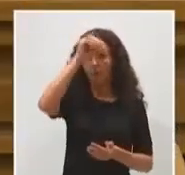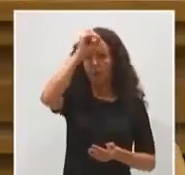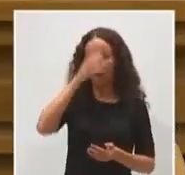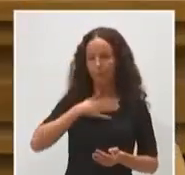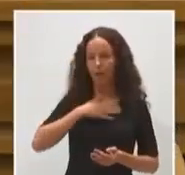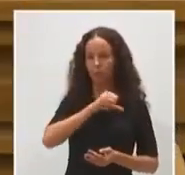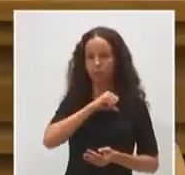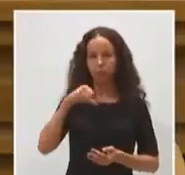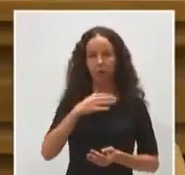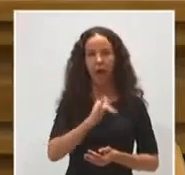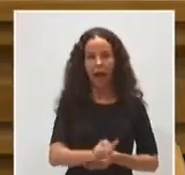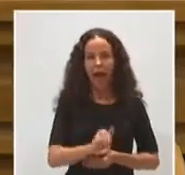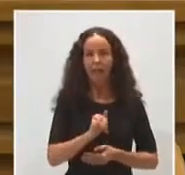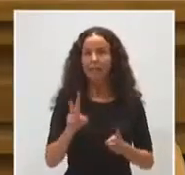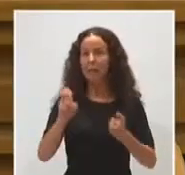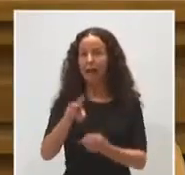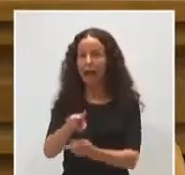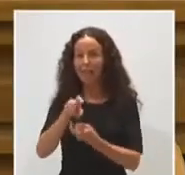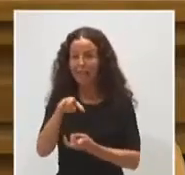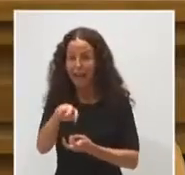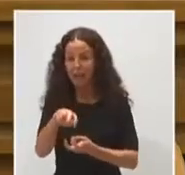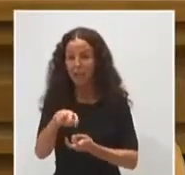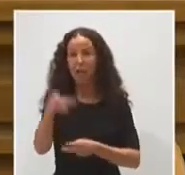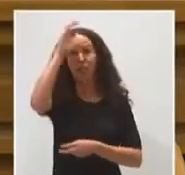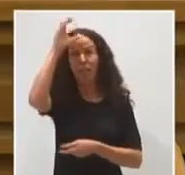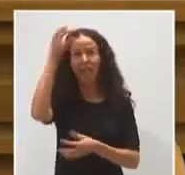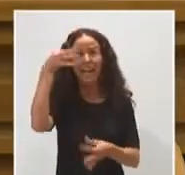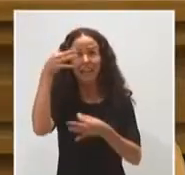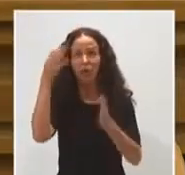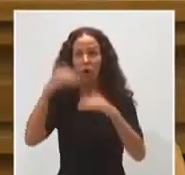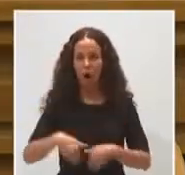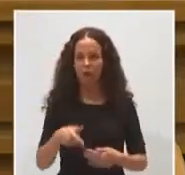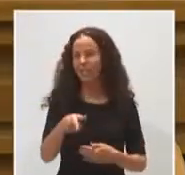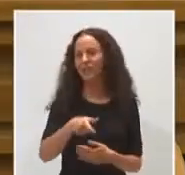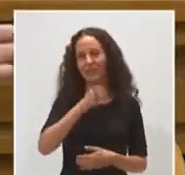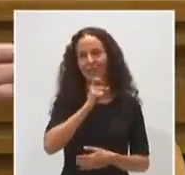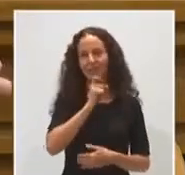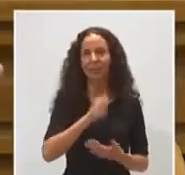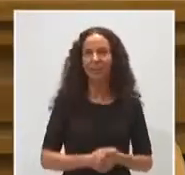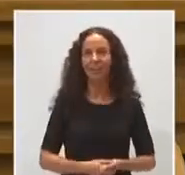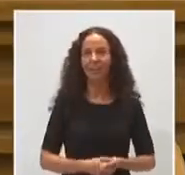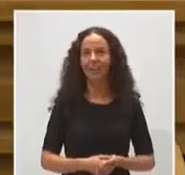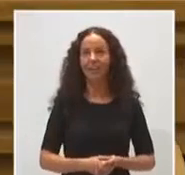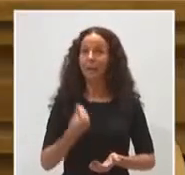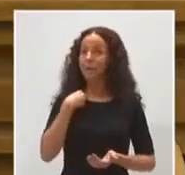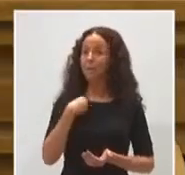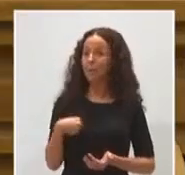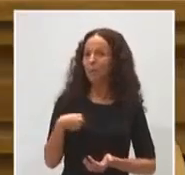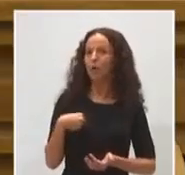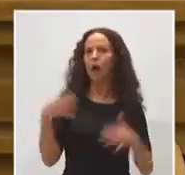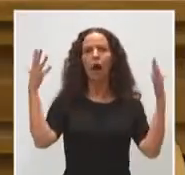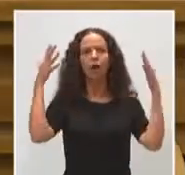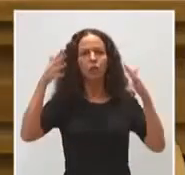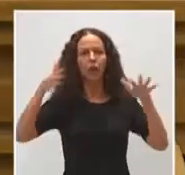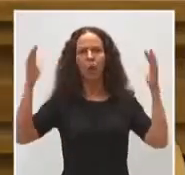esto de la hacienda nadie tiene una ciencia exacta en realidad en realidad es tremendo los mismos que recomendaron y aplaudían las